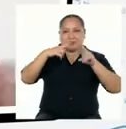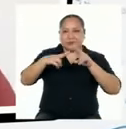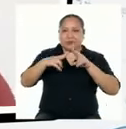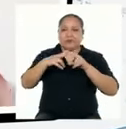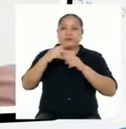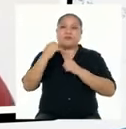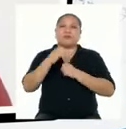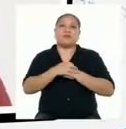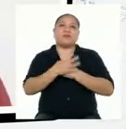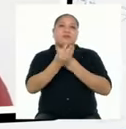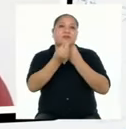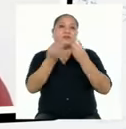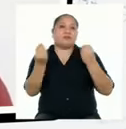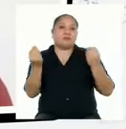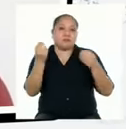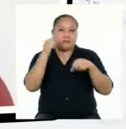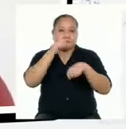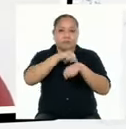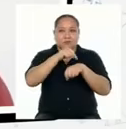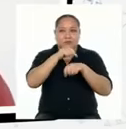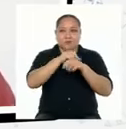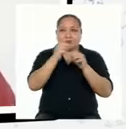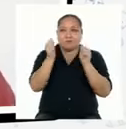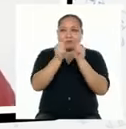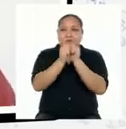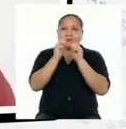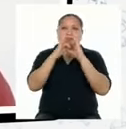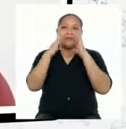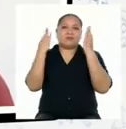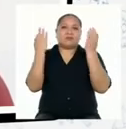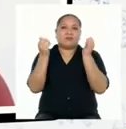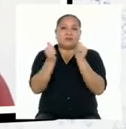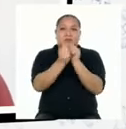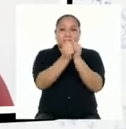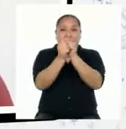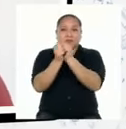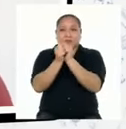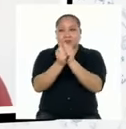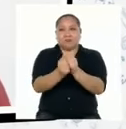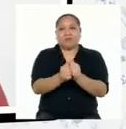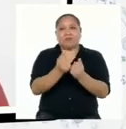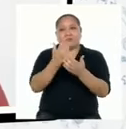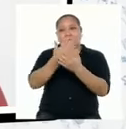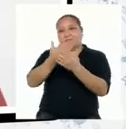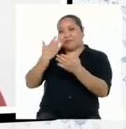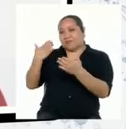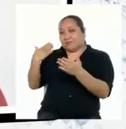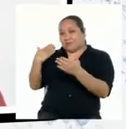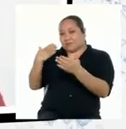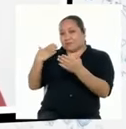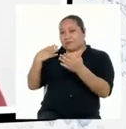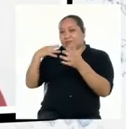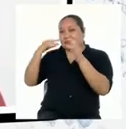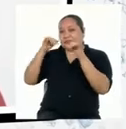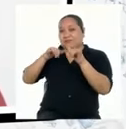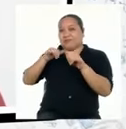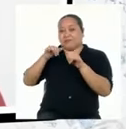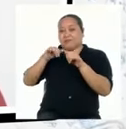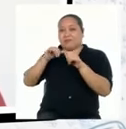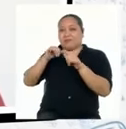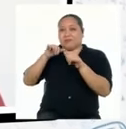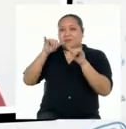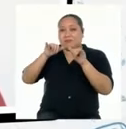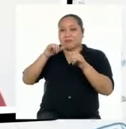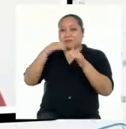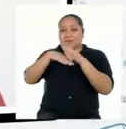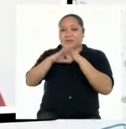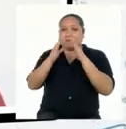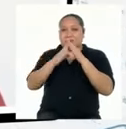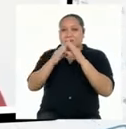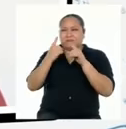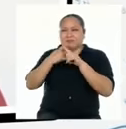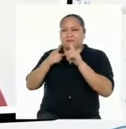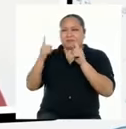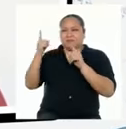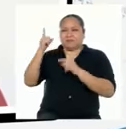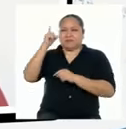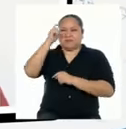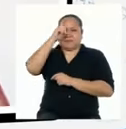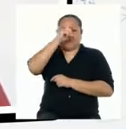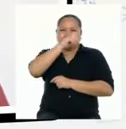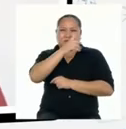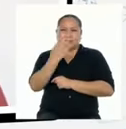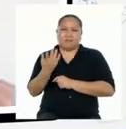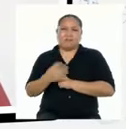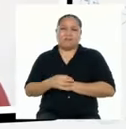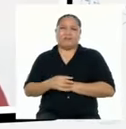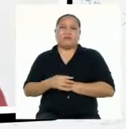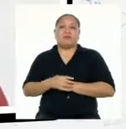tiempo con nuestros familiares. Antes de la cuarentena esto era muy difícil por diversos motivos.